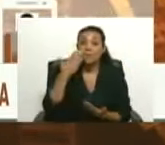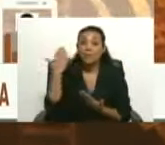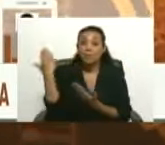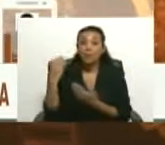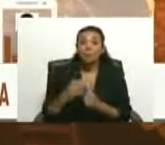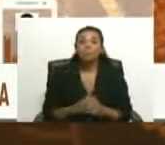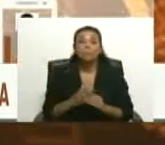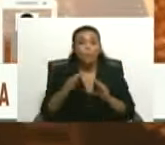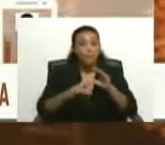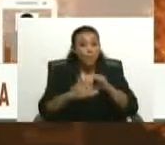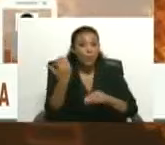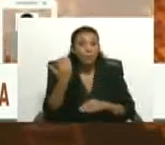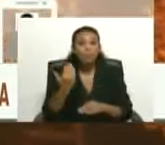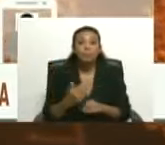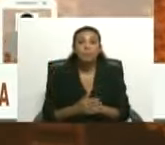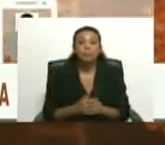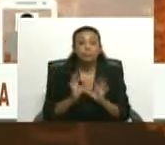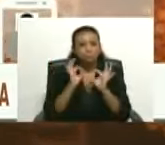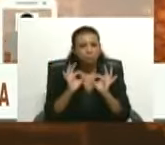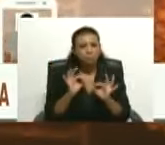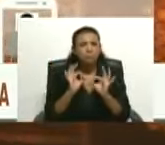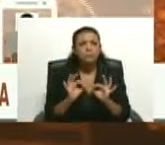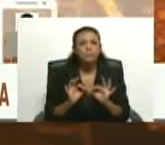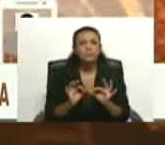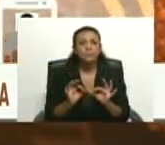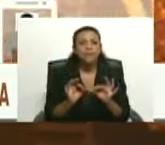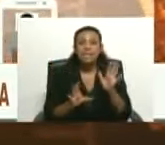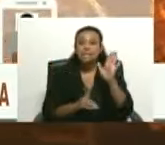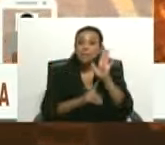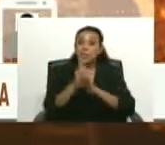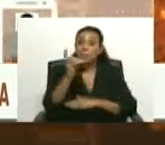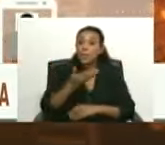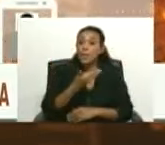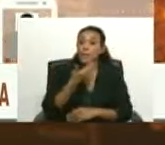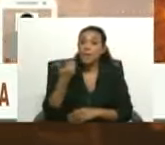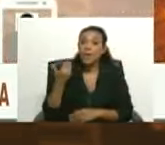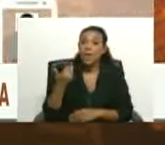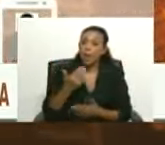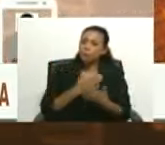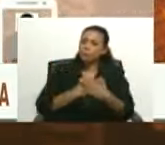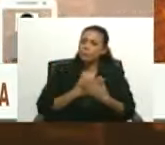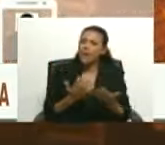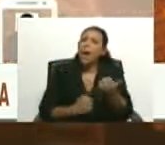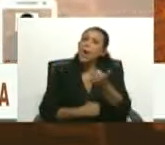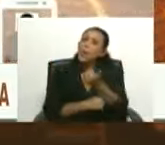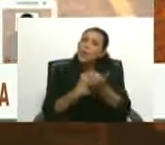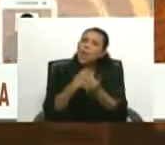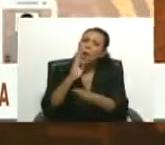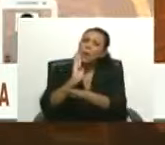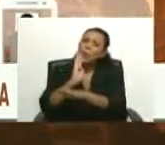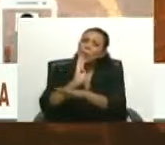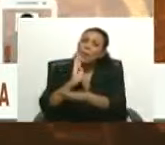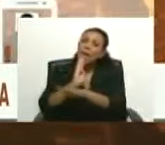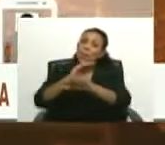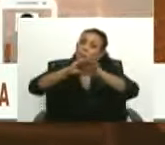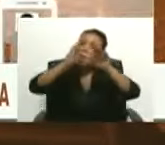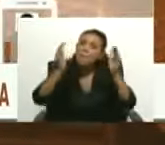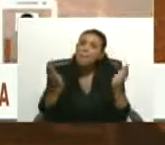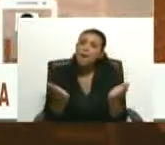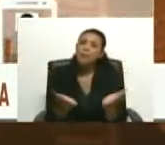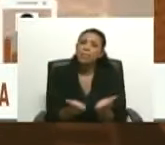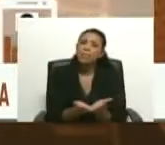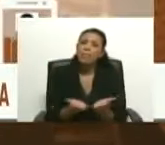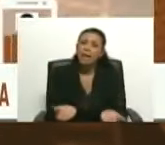un nuevo modelo ecosocialista de desarrollo, amigable con el planeta, que recupere el planeta,